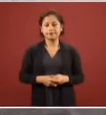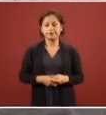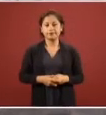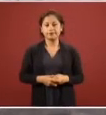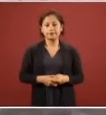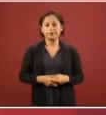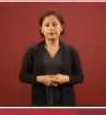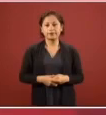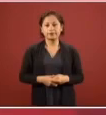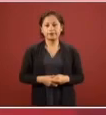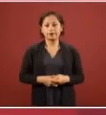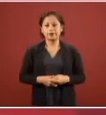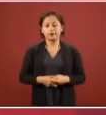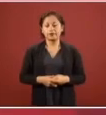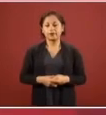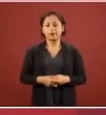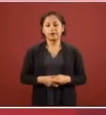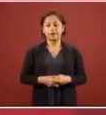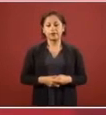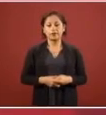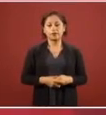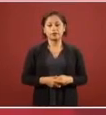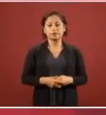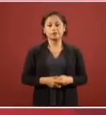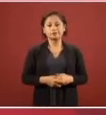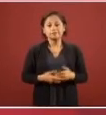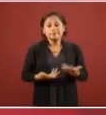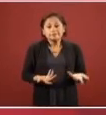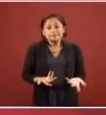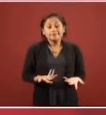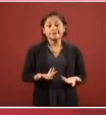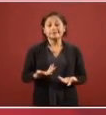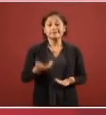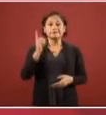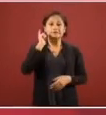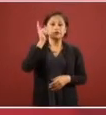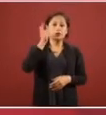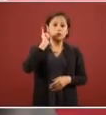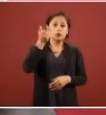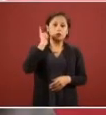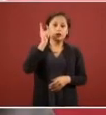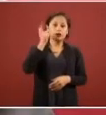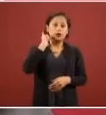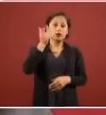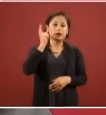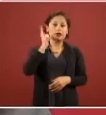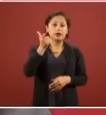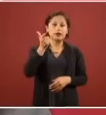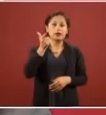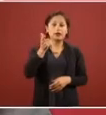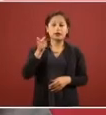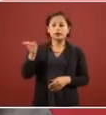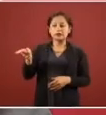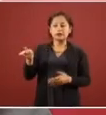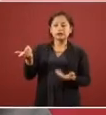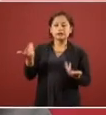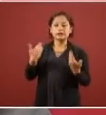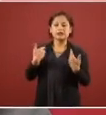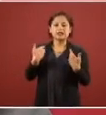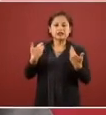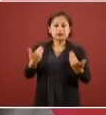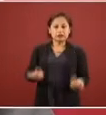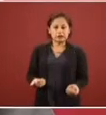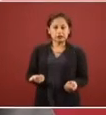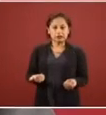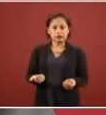Ojalá y se le tenga consideración y se le libere, y